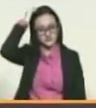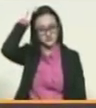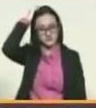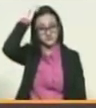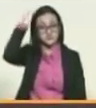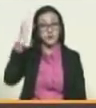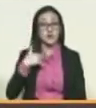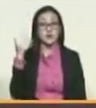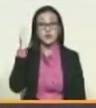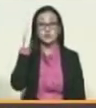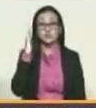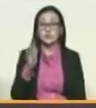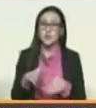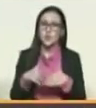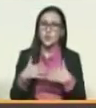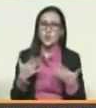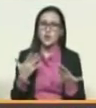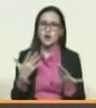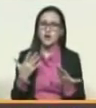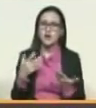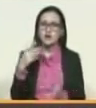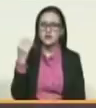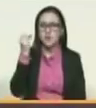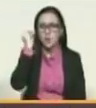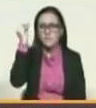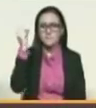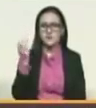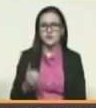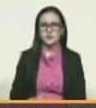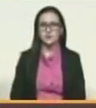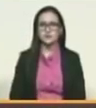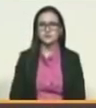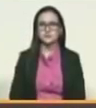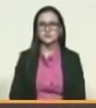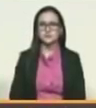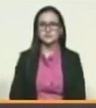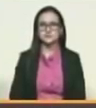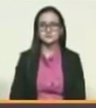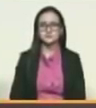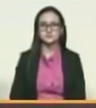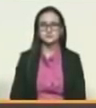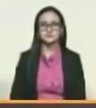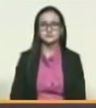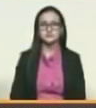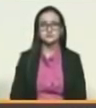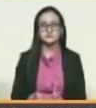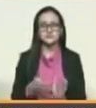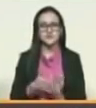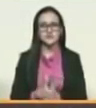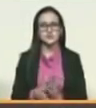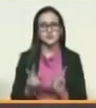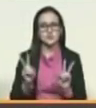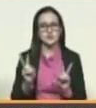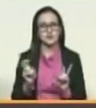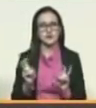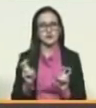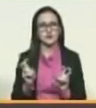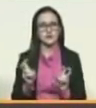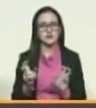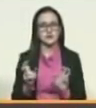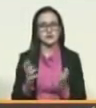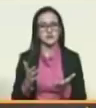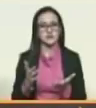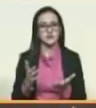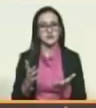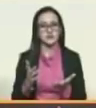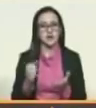saber cuál es la observación de ambos poderes en torno a lo que es la presencia o la